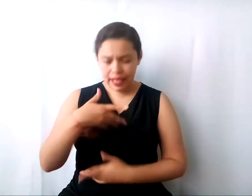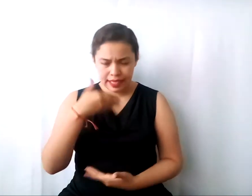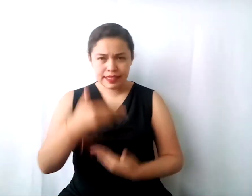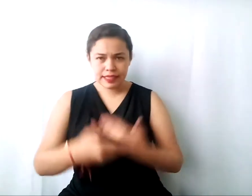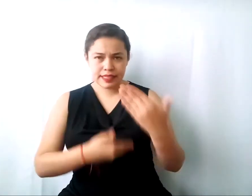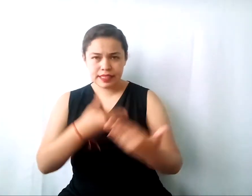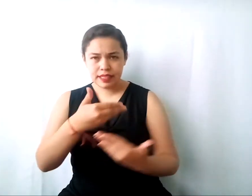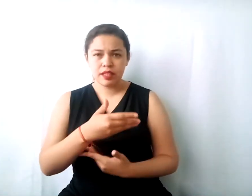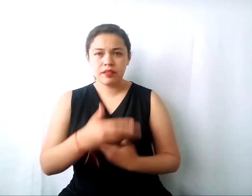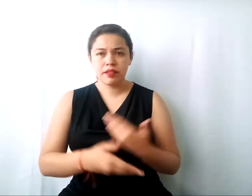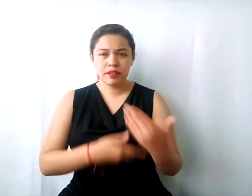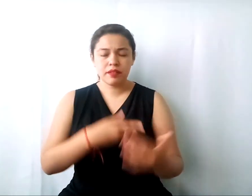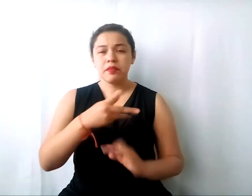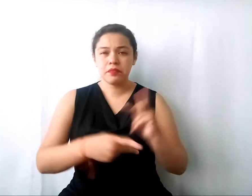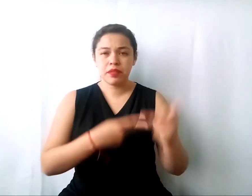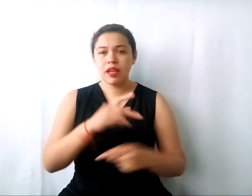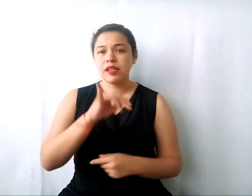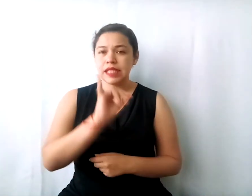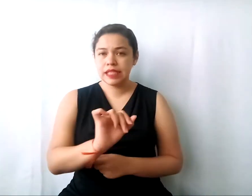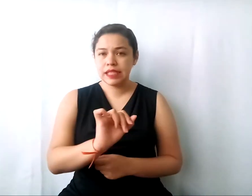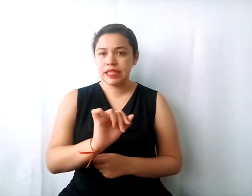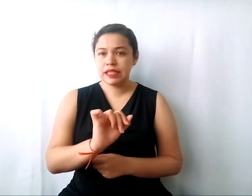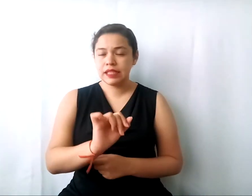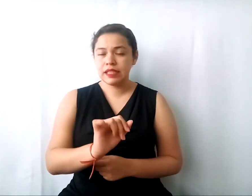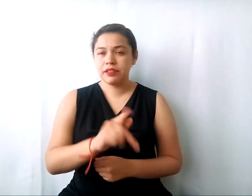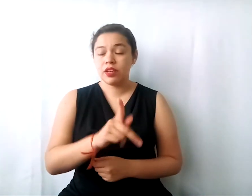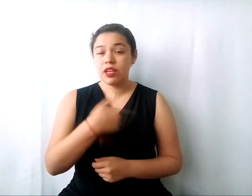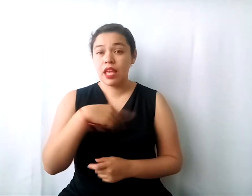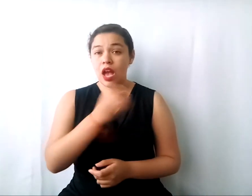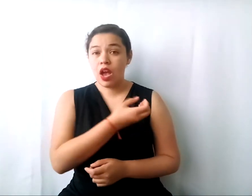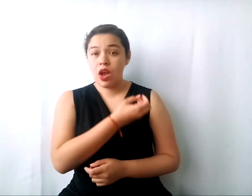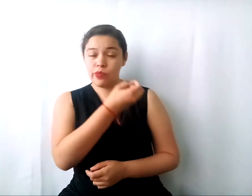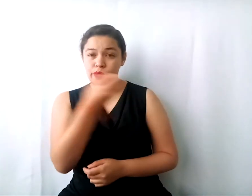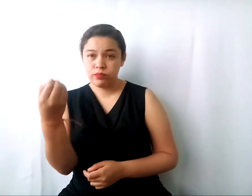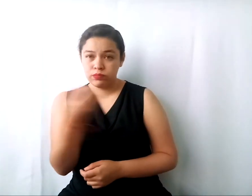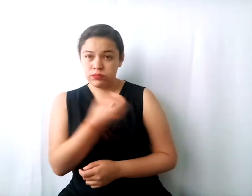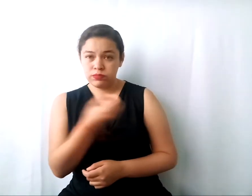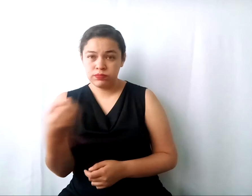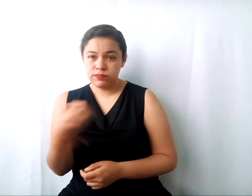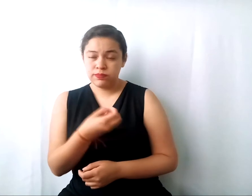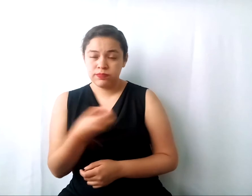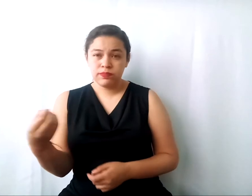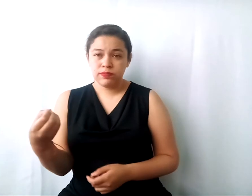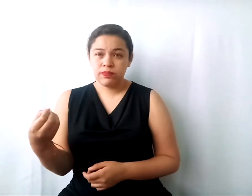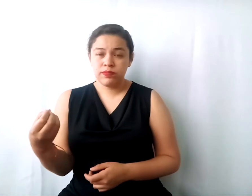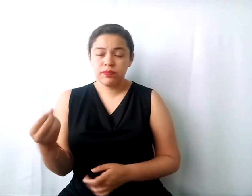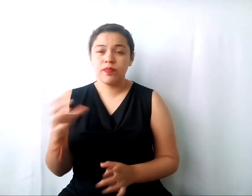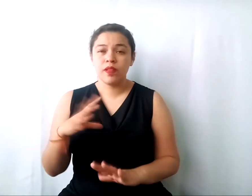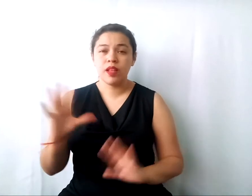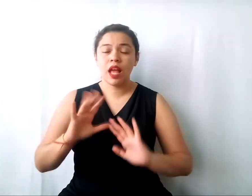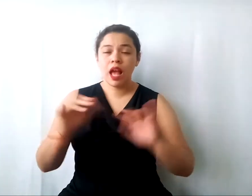pero por ejemplo, cuando nosotros nos organizamos muchas veces por medio de una sociedad